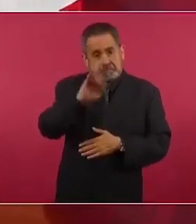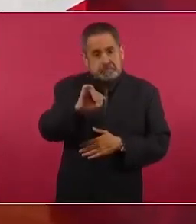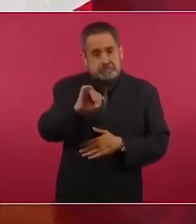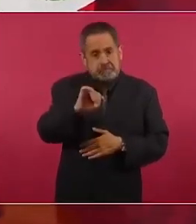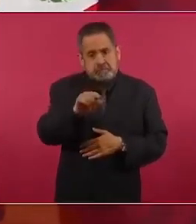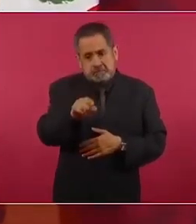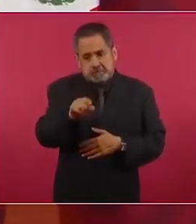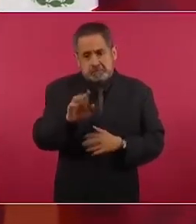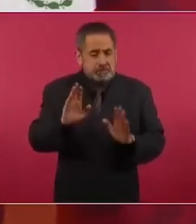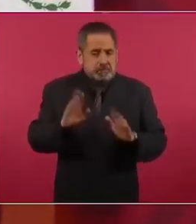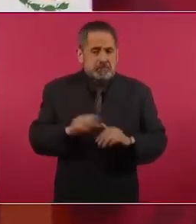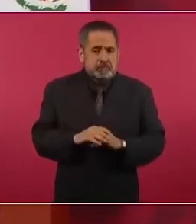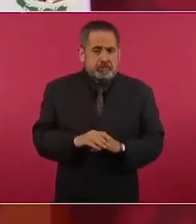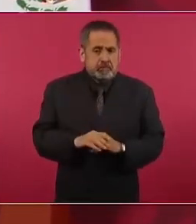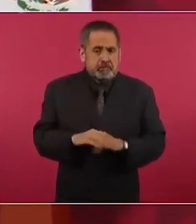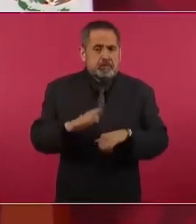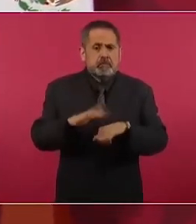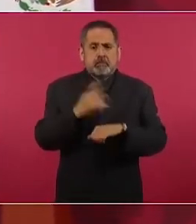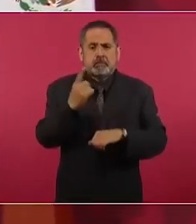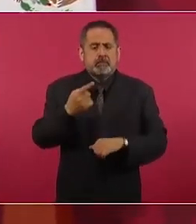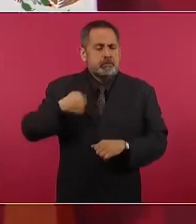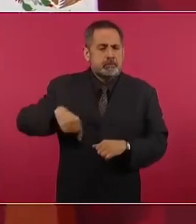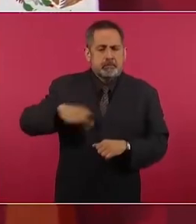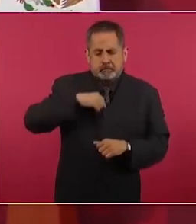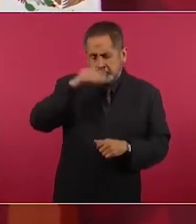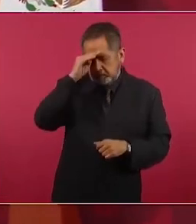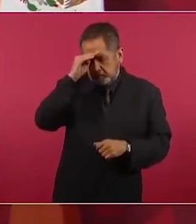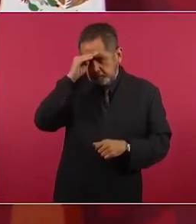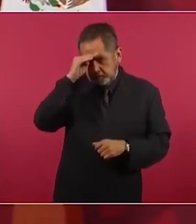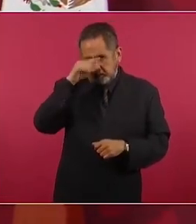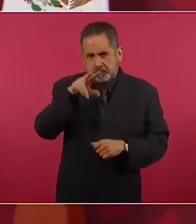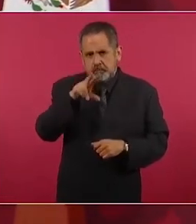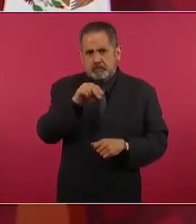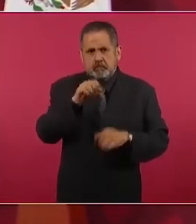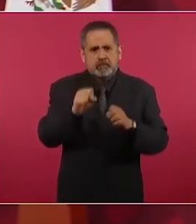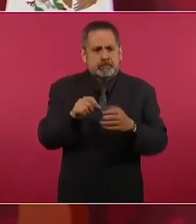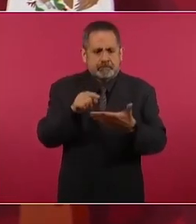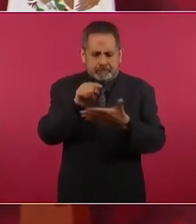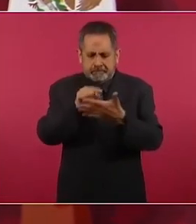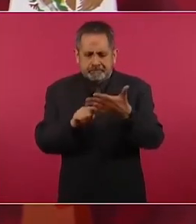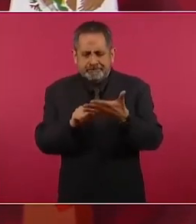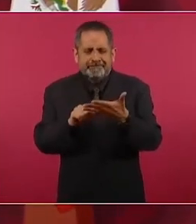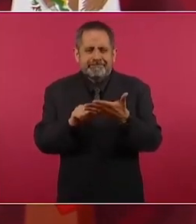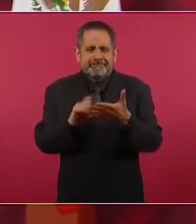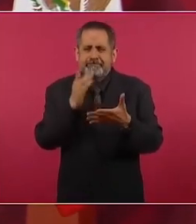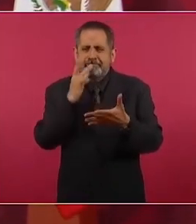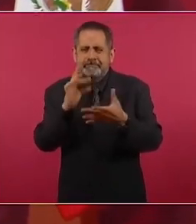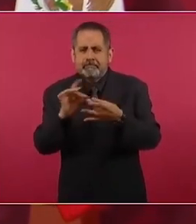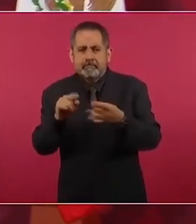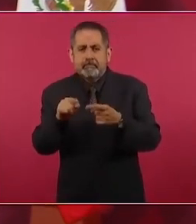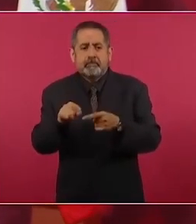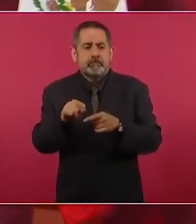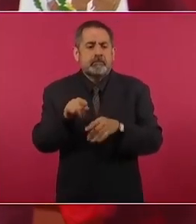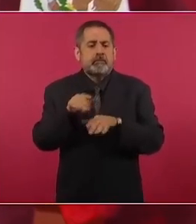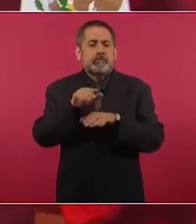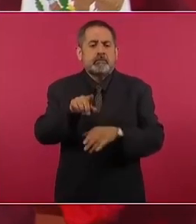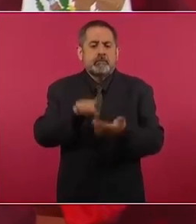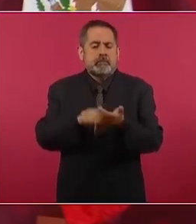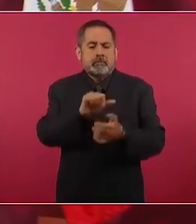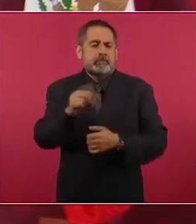Yo pienso que sí, porque nosotros consideramos que no es un asunto técnico, es un asunto